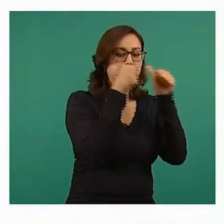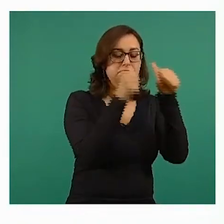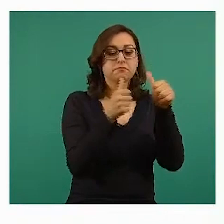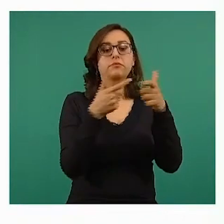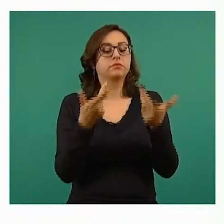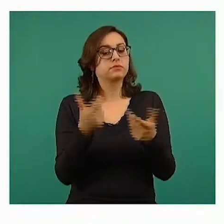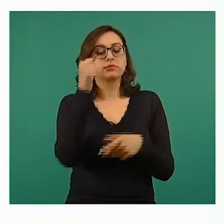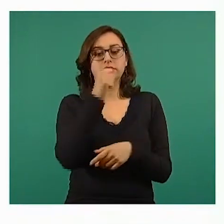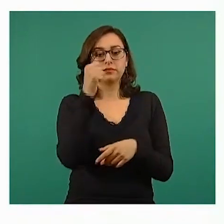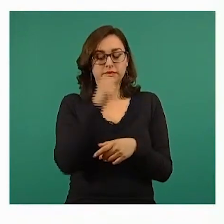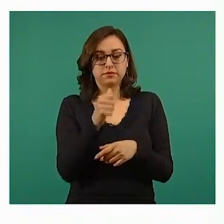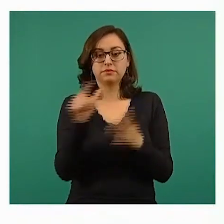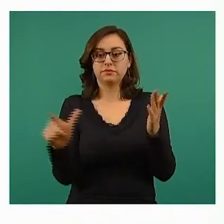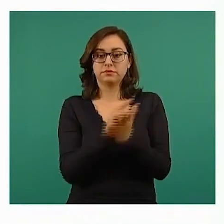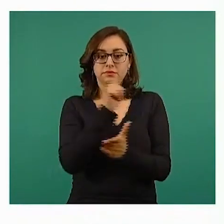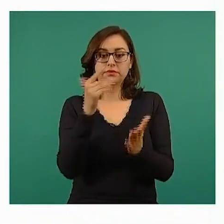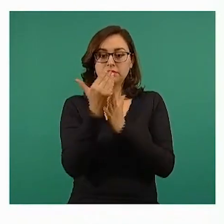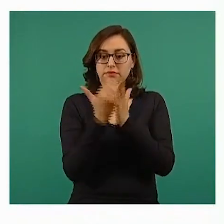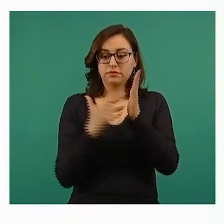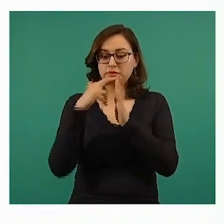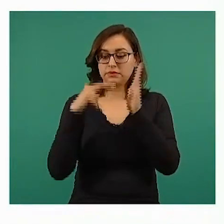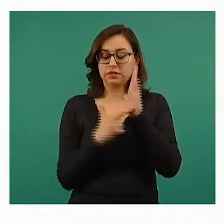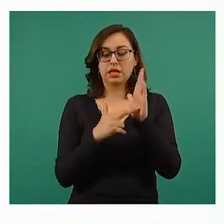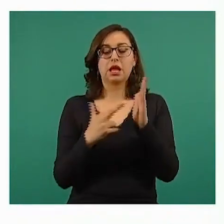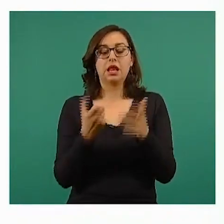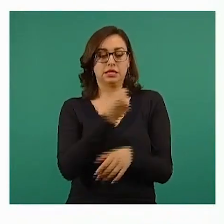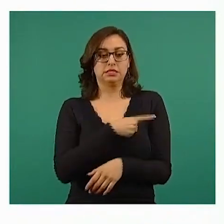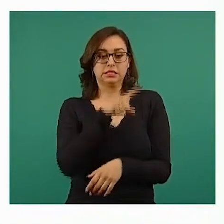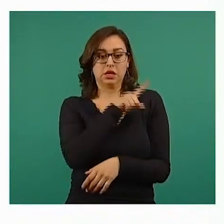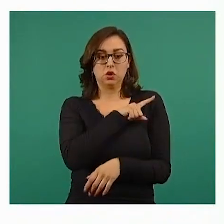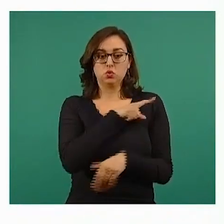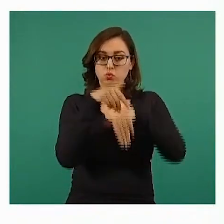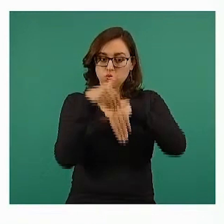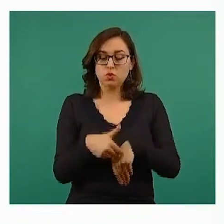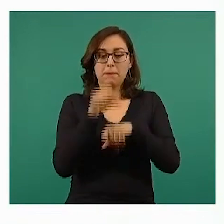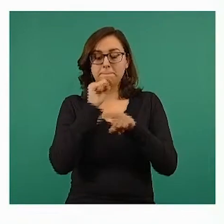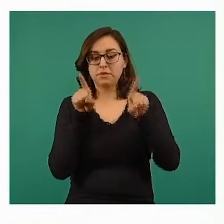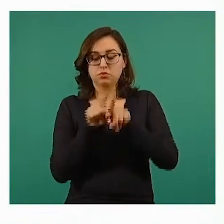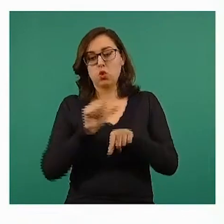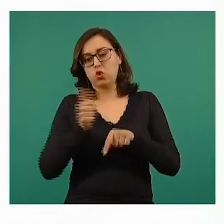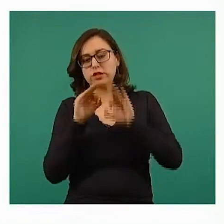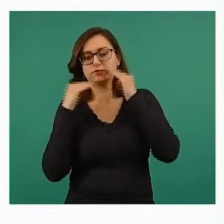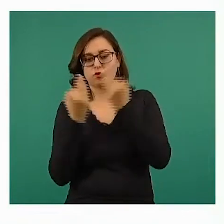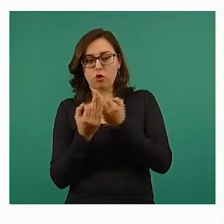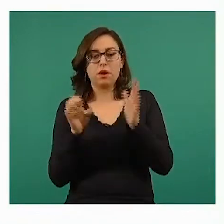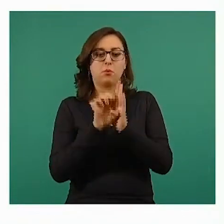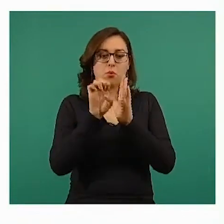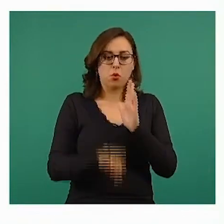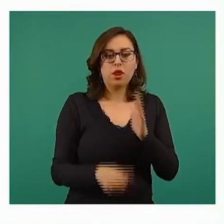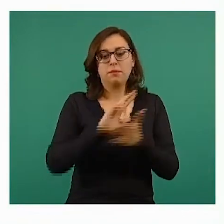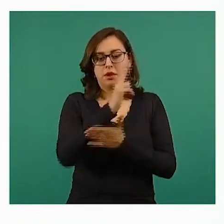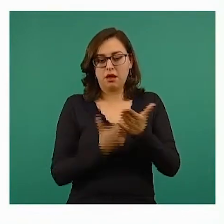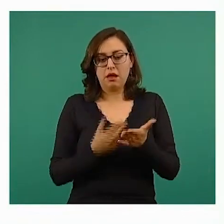siempre apegándonos a los lineamientos nacionales establecidos por el sector salud y estableciendo otras estrategias, como por ejemplo la entrega de receta